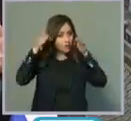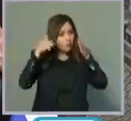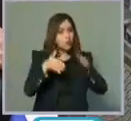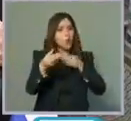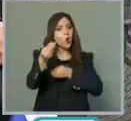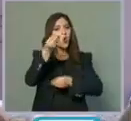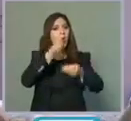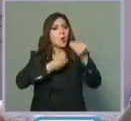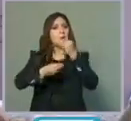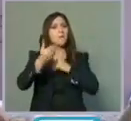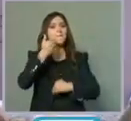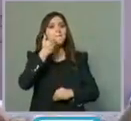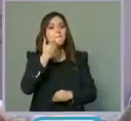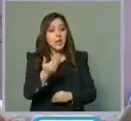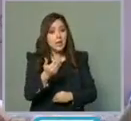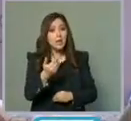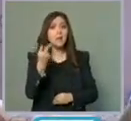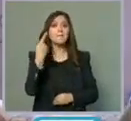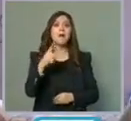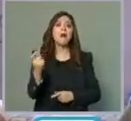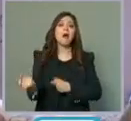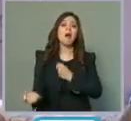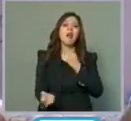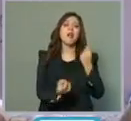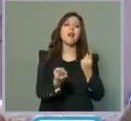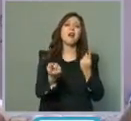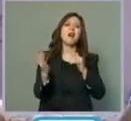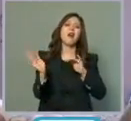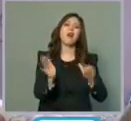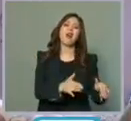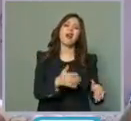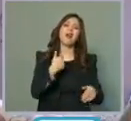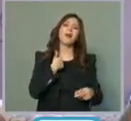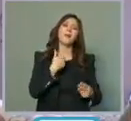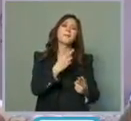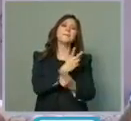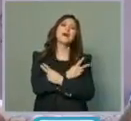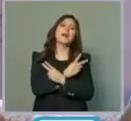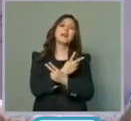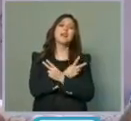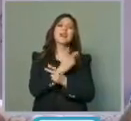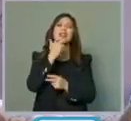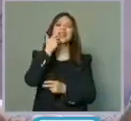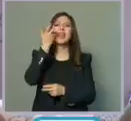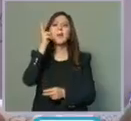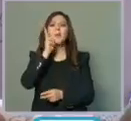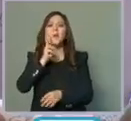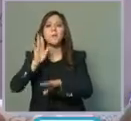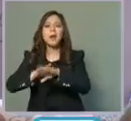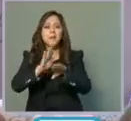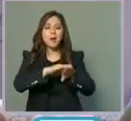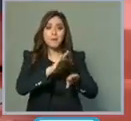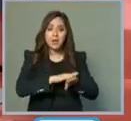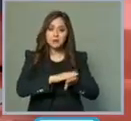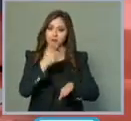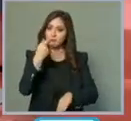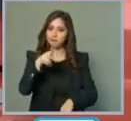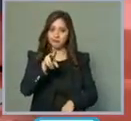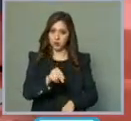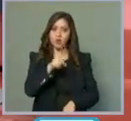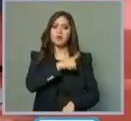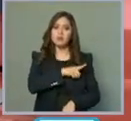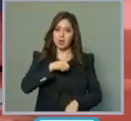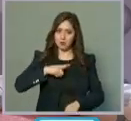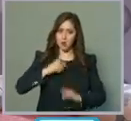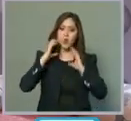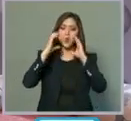son vacaciones y yo quiero como que romper esa rutina. Sí tenemos que cuidar nuestra alimentación, ¿no? Y no nada más en los niños,